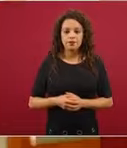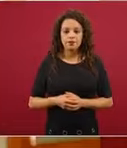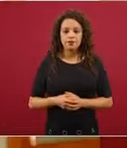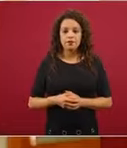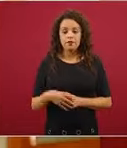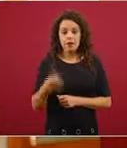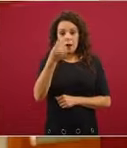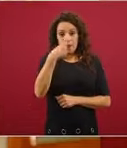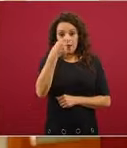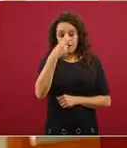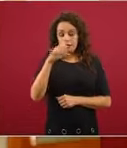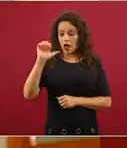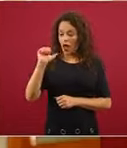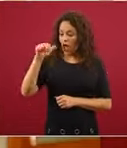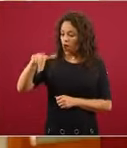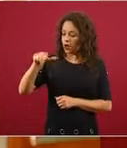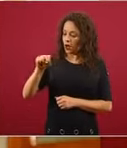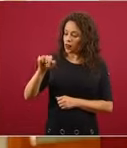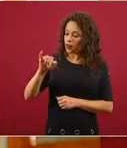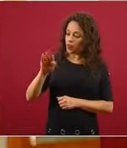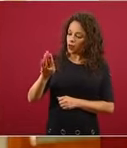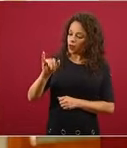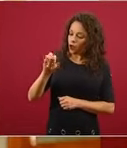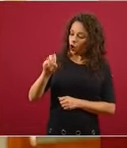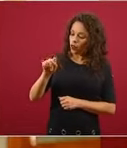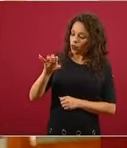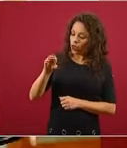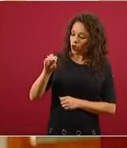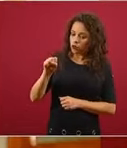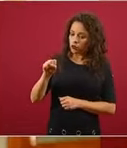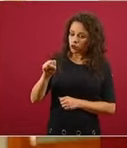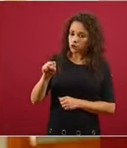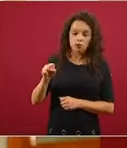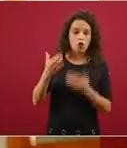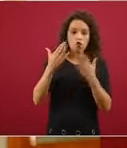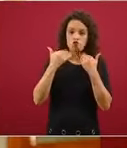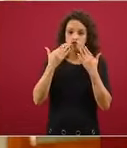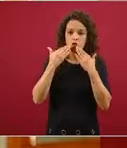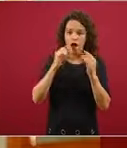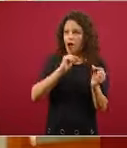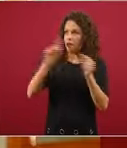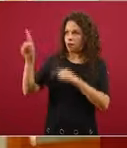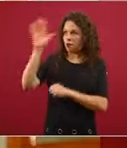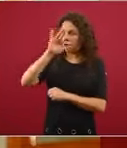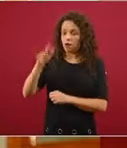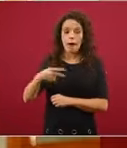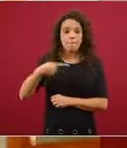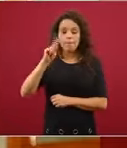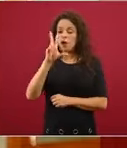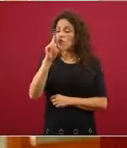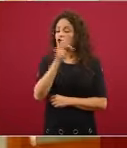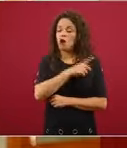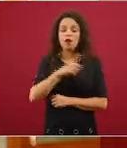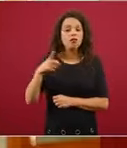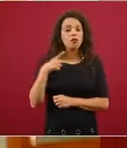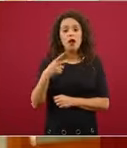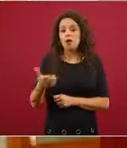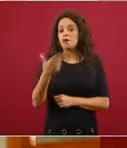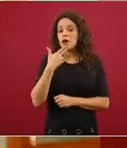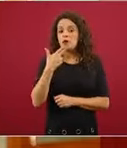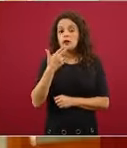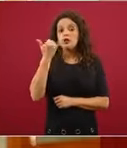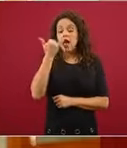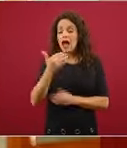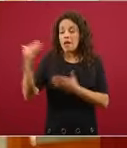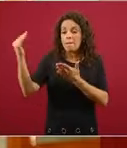Antibióticos no vienen aquí, pero tampoco hay que utilizarlos, menos en cuadros leves. Cuando se requiera de un